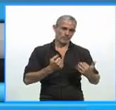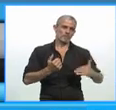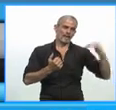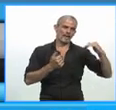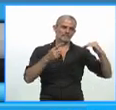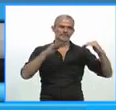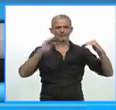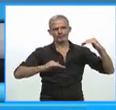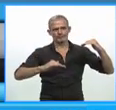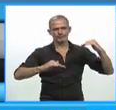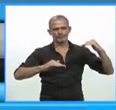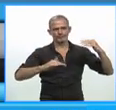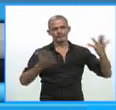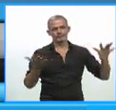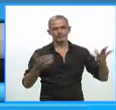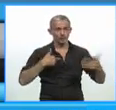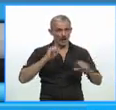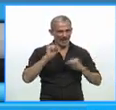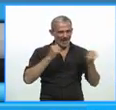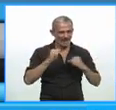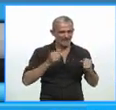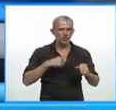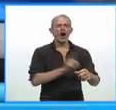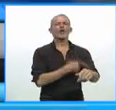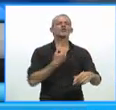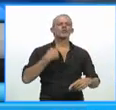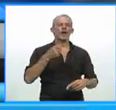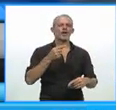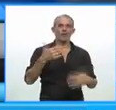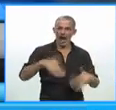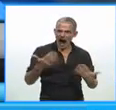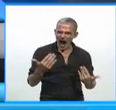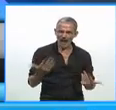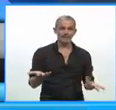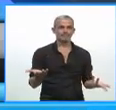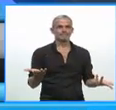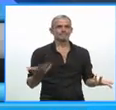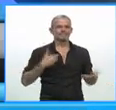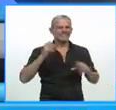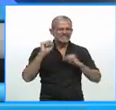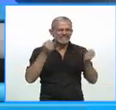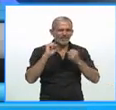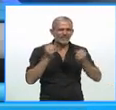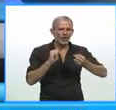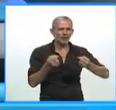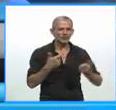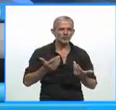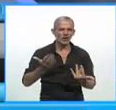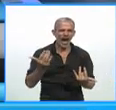muchas veces yo me pongo muy nervioso. Claro, porque estás acostumbrado a poner otro tipo de respuestas. Claro, exactamente. Entonces,